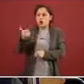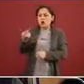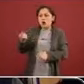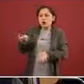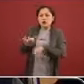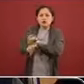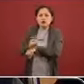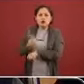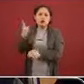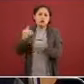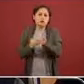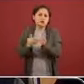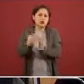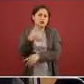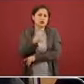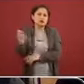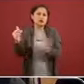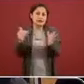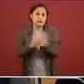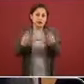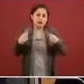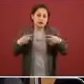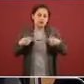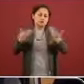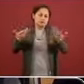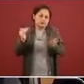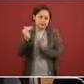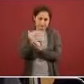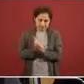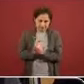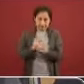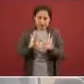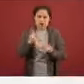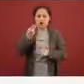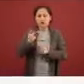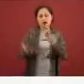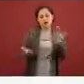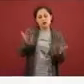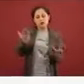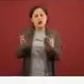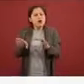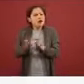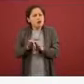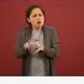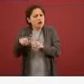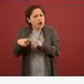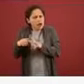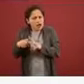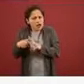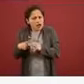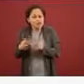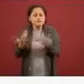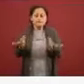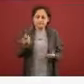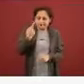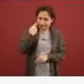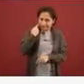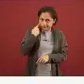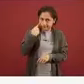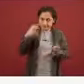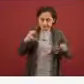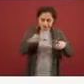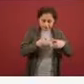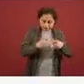1.200.000 personas. Pero para poder hacer una comparación equilibrada, uno divide la cantidad de casos que se presentan en cada una de